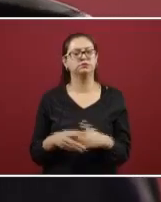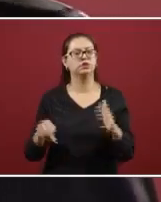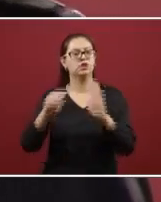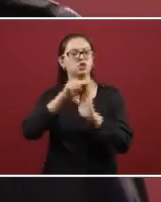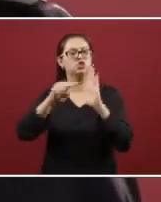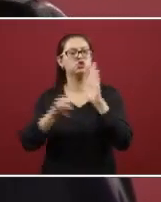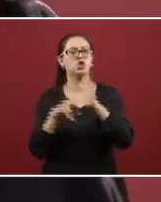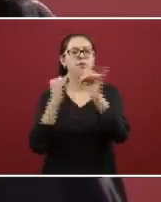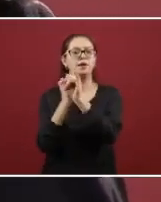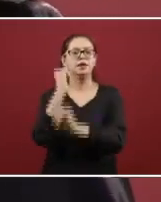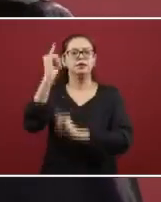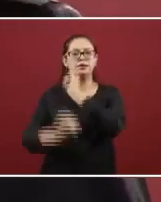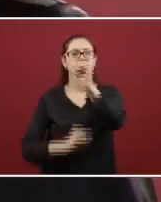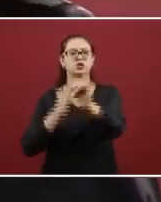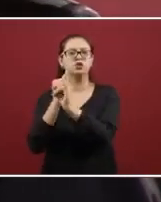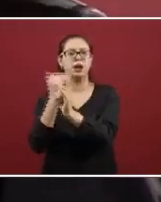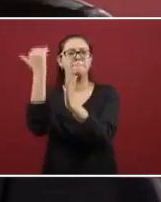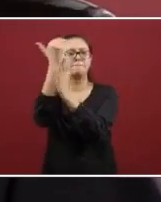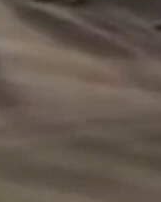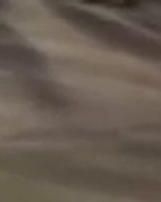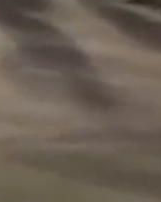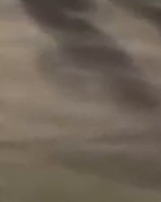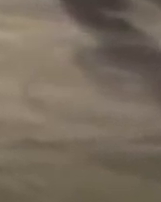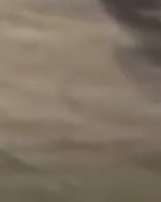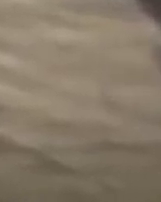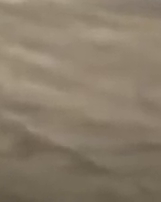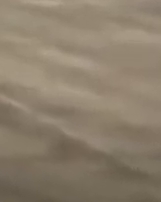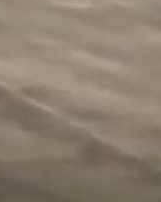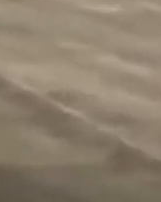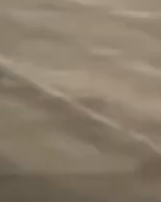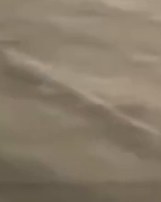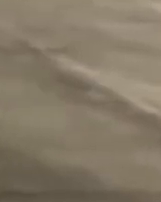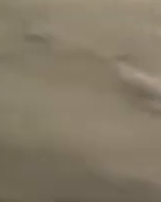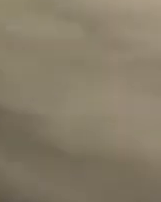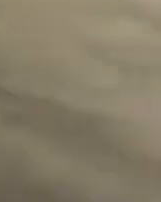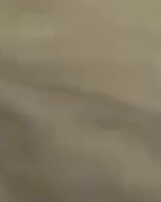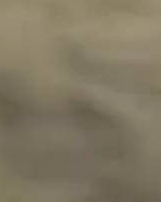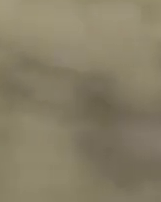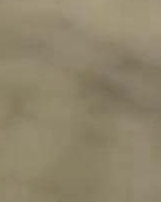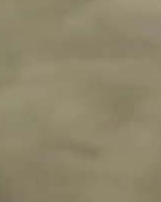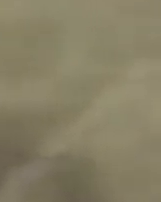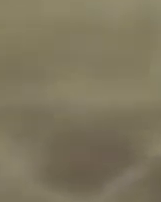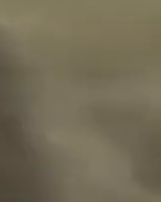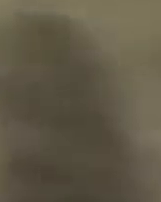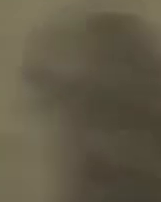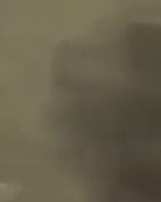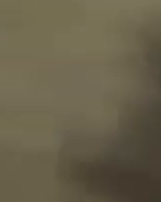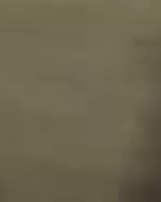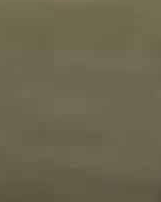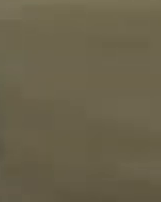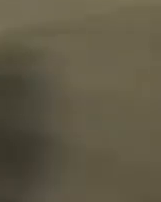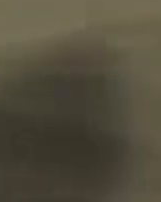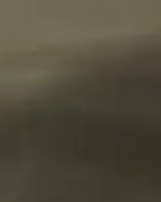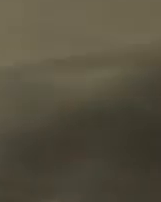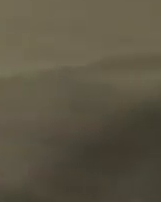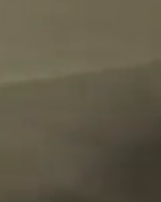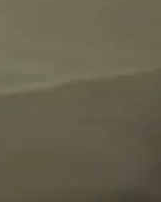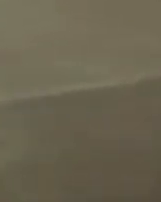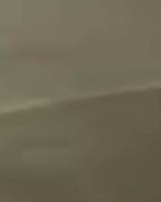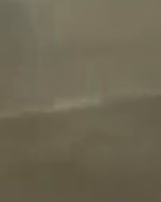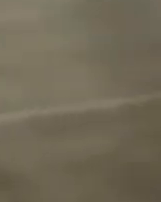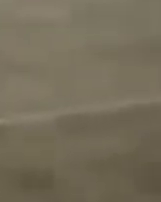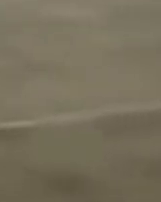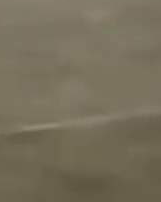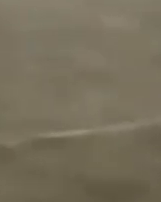Tras abordar las declaraciones sobre el golpe de Estado, López Obrador afirmó que el pueblo, incluidos los soldados, respaldan a su